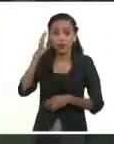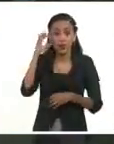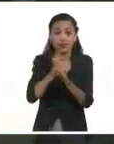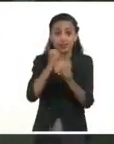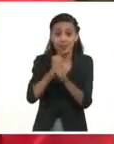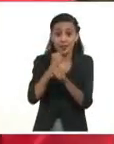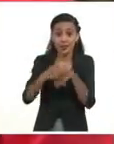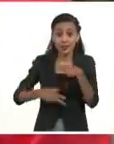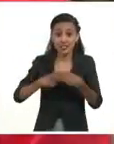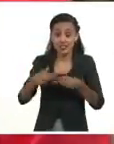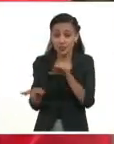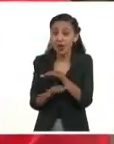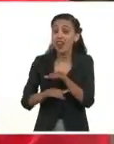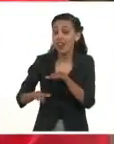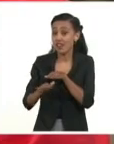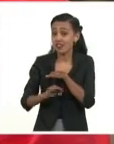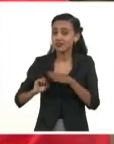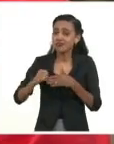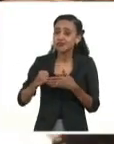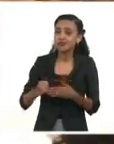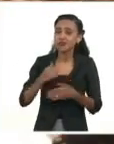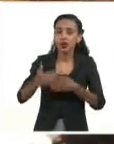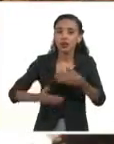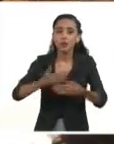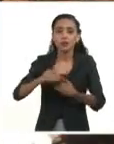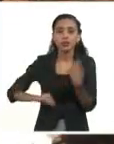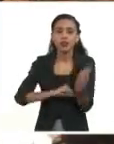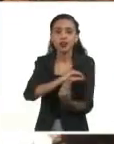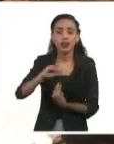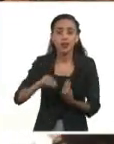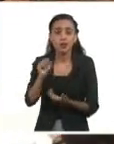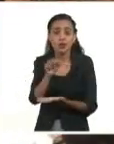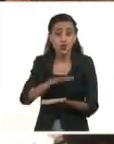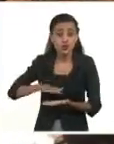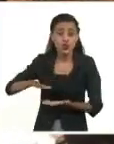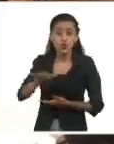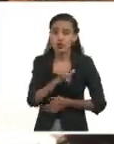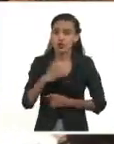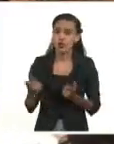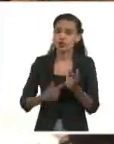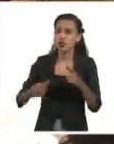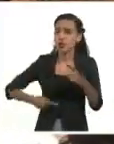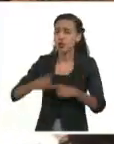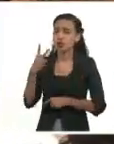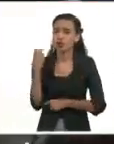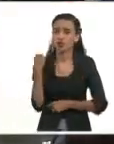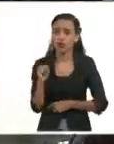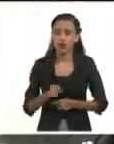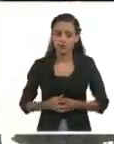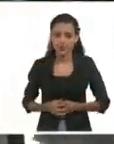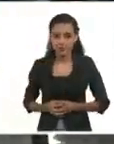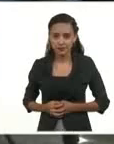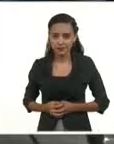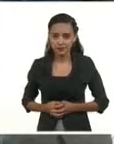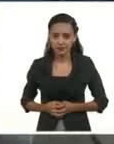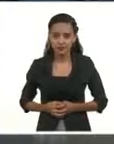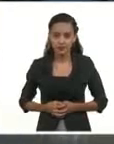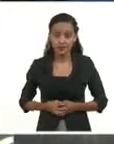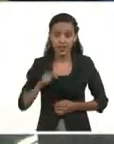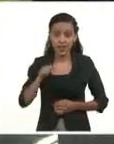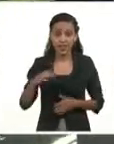realizado en la base y los aportes en el proceso de transformación social y la lucha contra la violencia trascendieron en